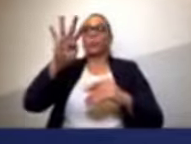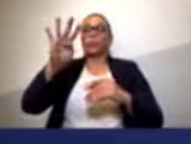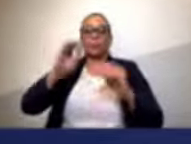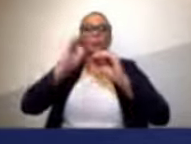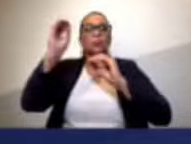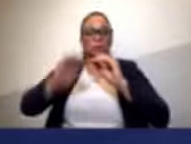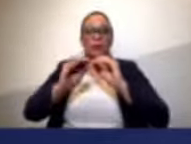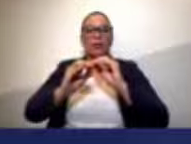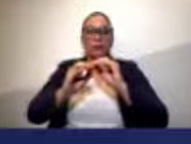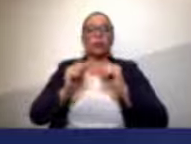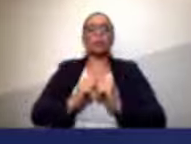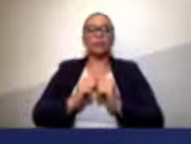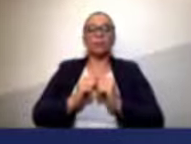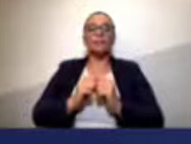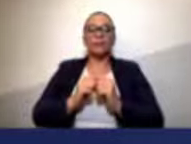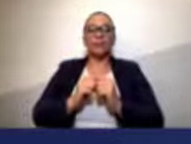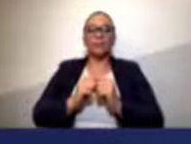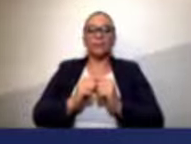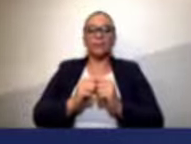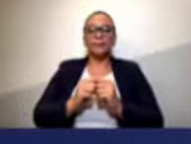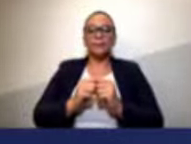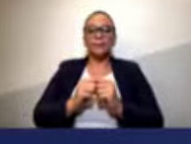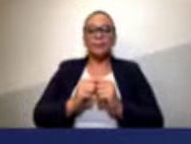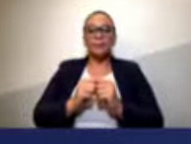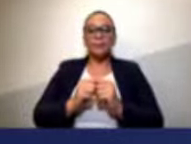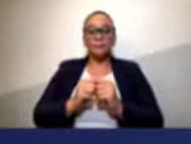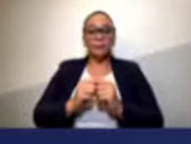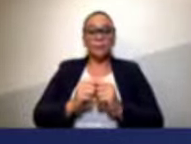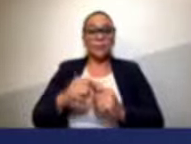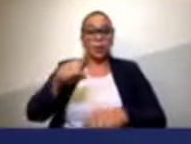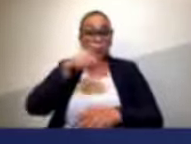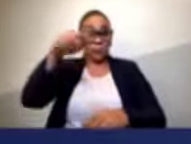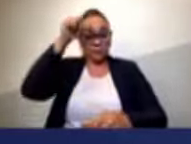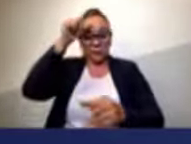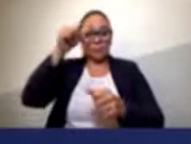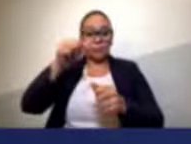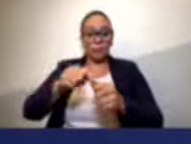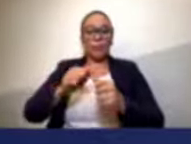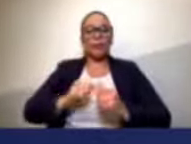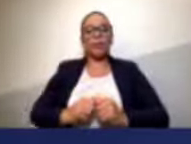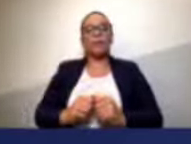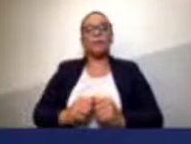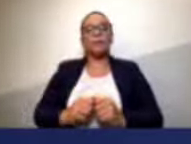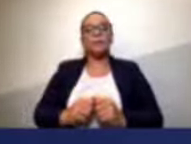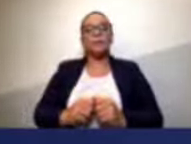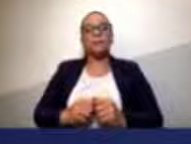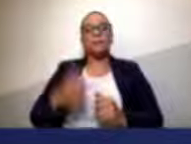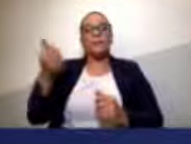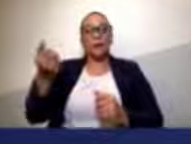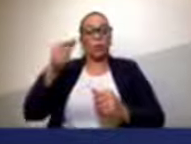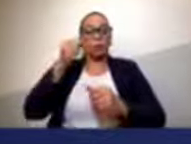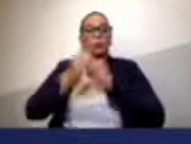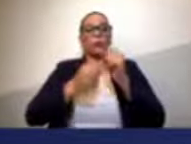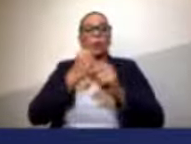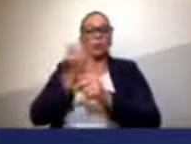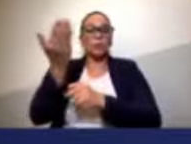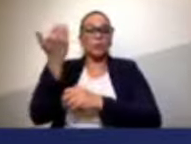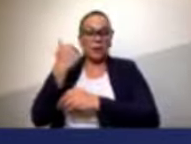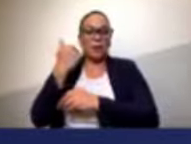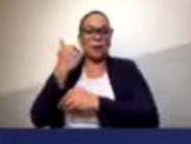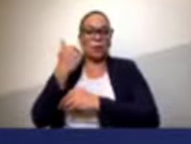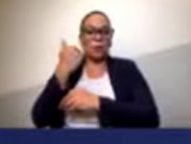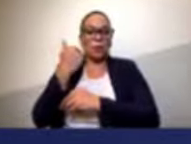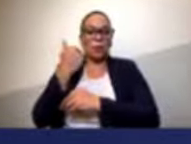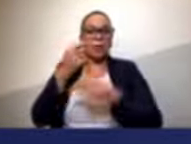2.44%. Y si ustedes se acuerdan, en tan solo agosto del año pasado esa